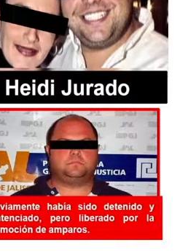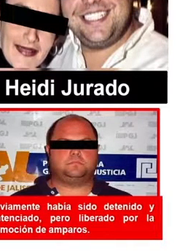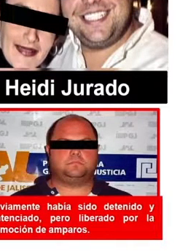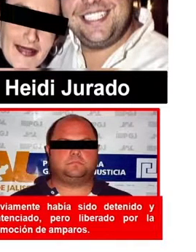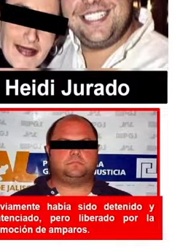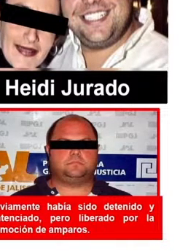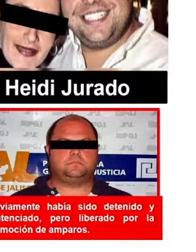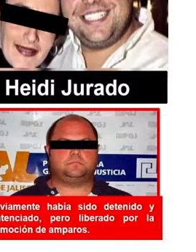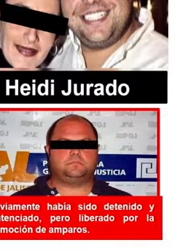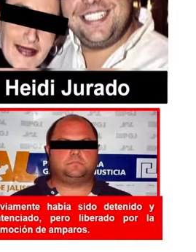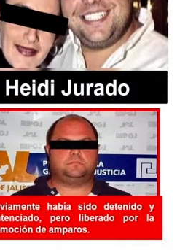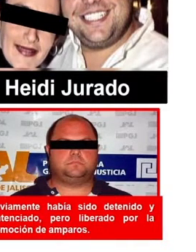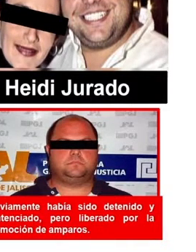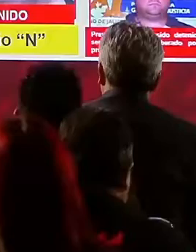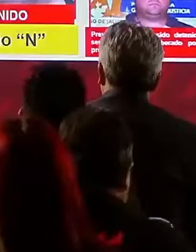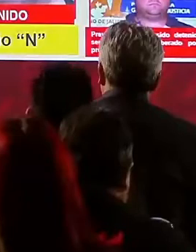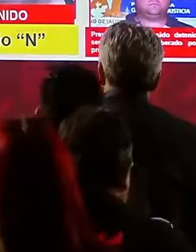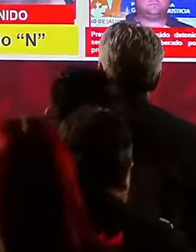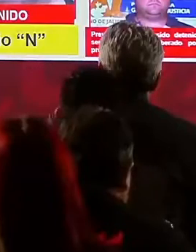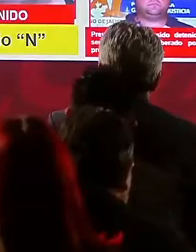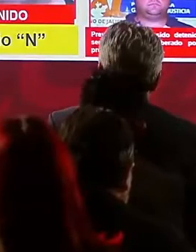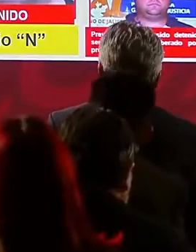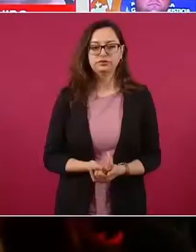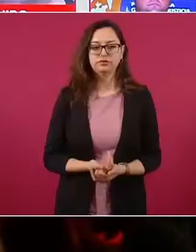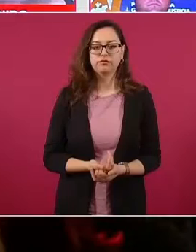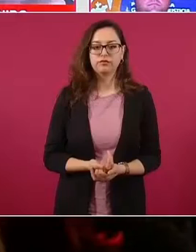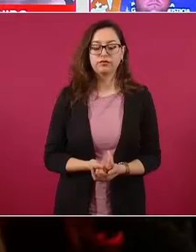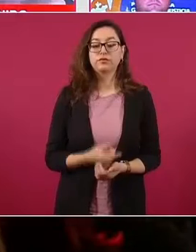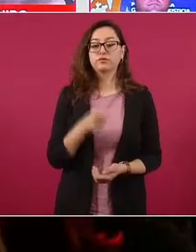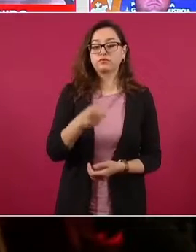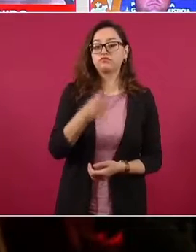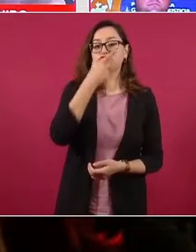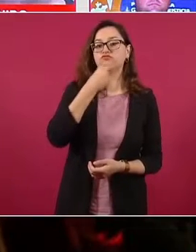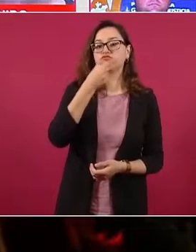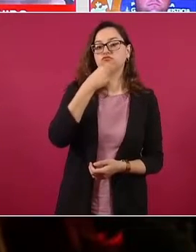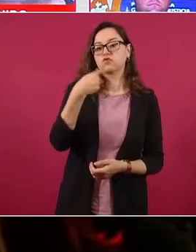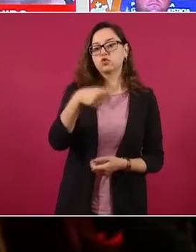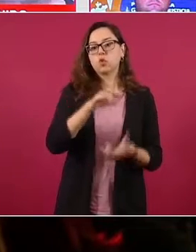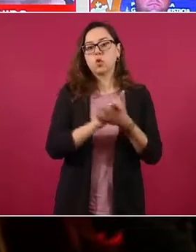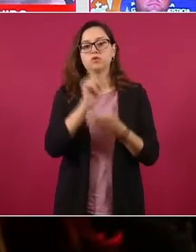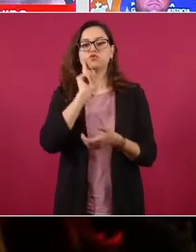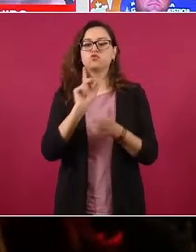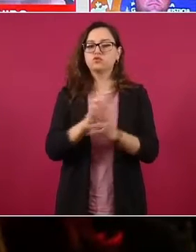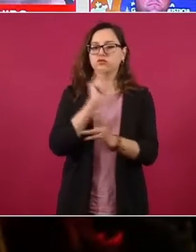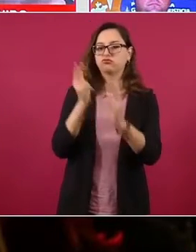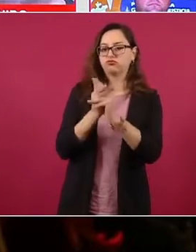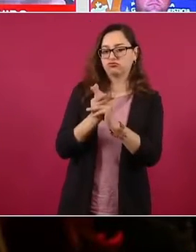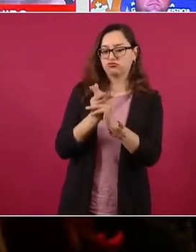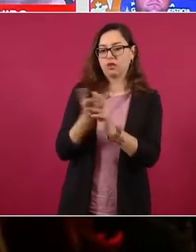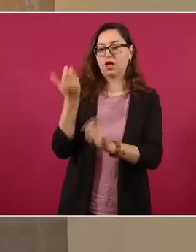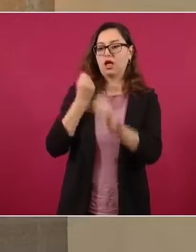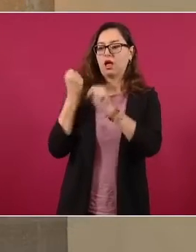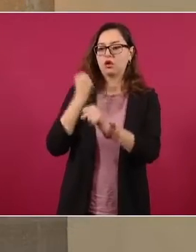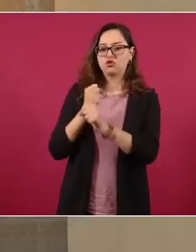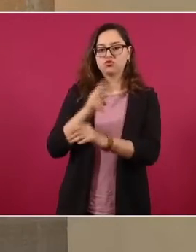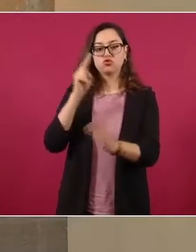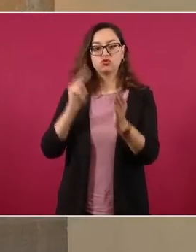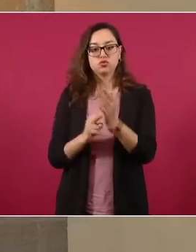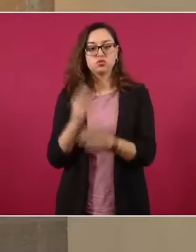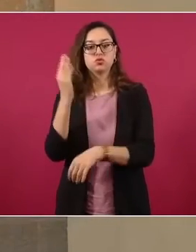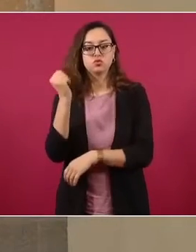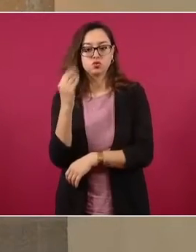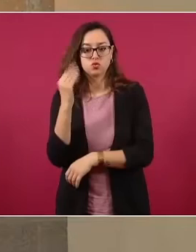transcurridos en enero de 2009. Lo relevante aquí es que, no obstante obtener esta